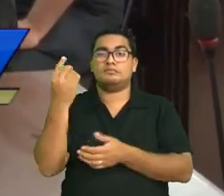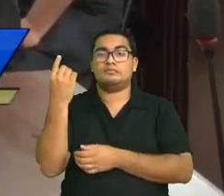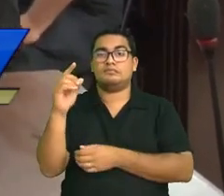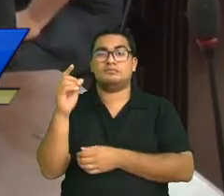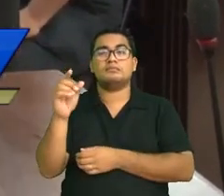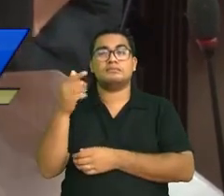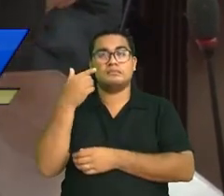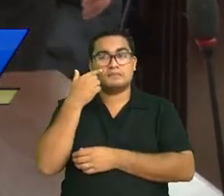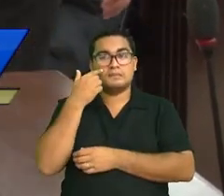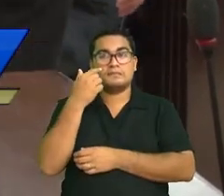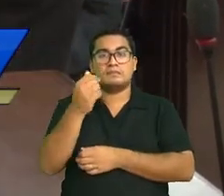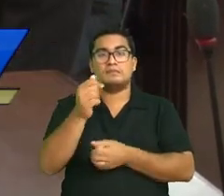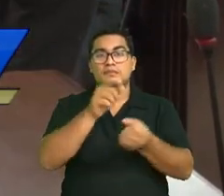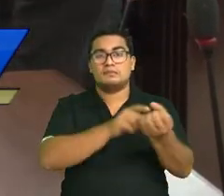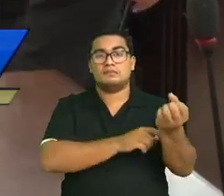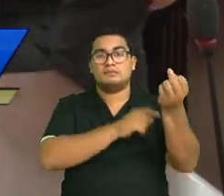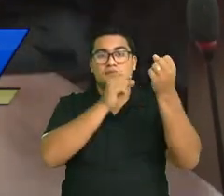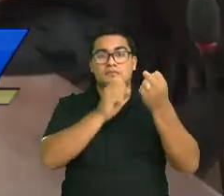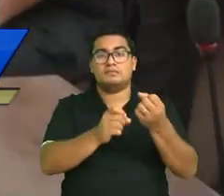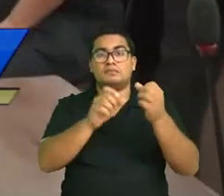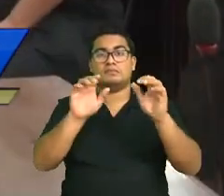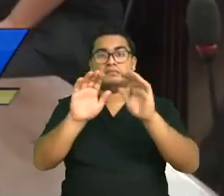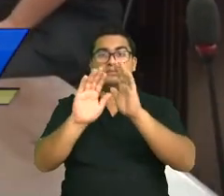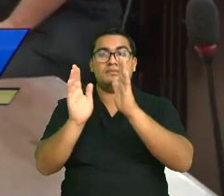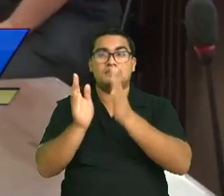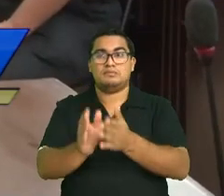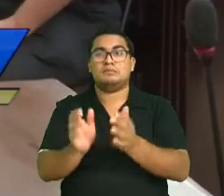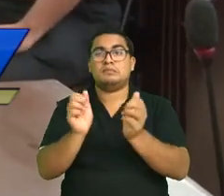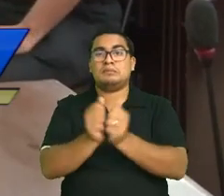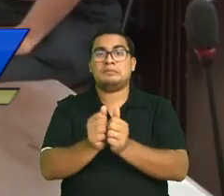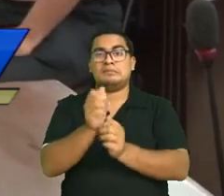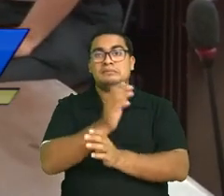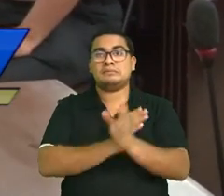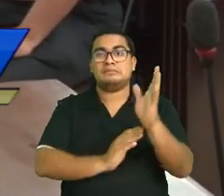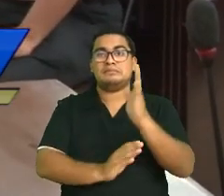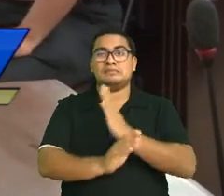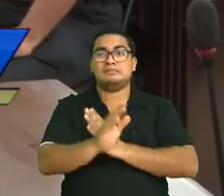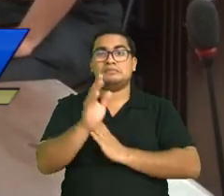pues también a nuestros hermanos y hermanas que hoy reciben con ese